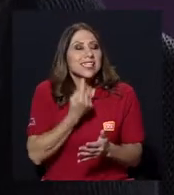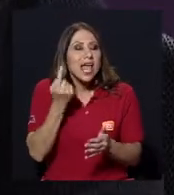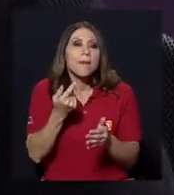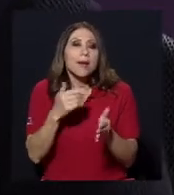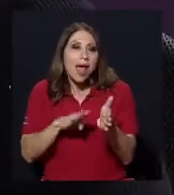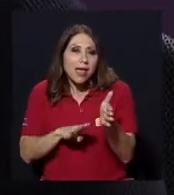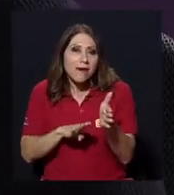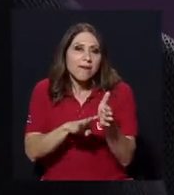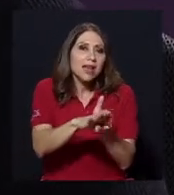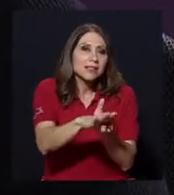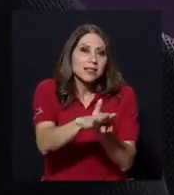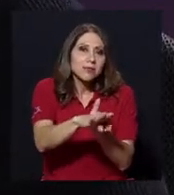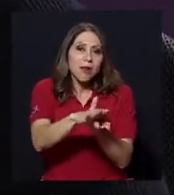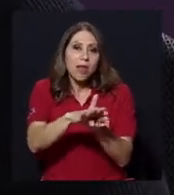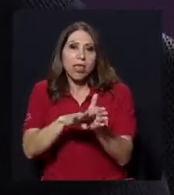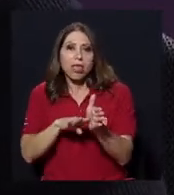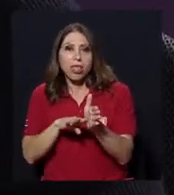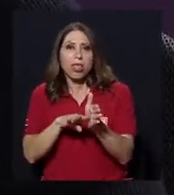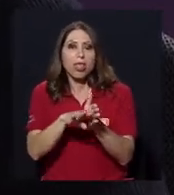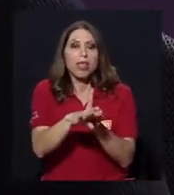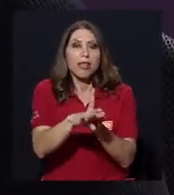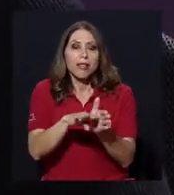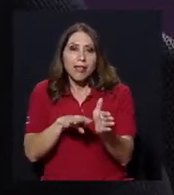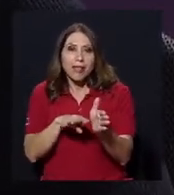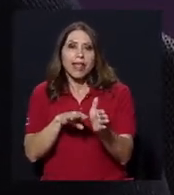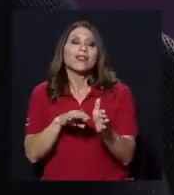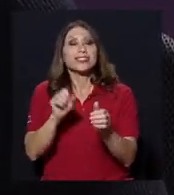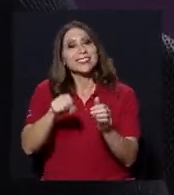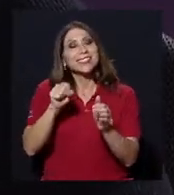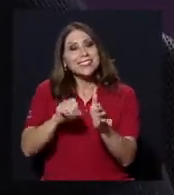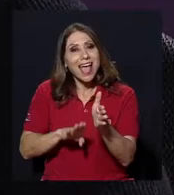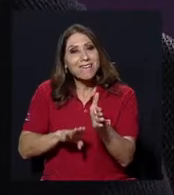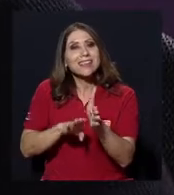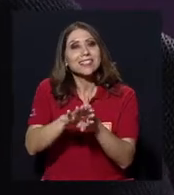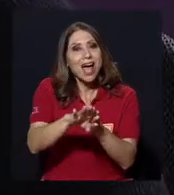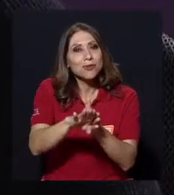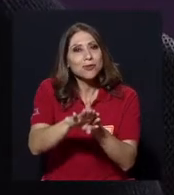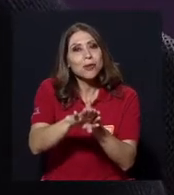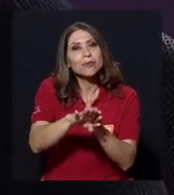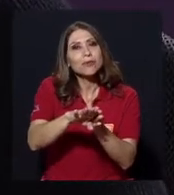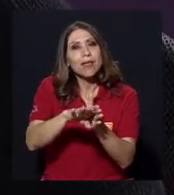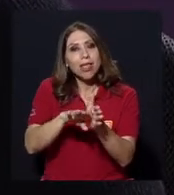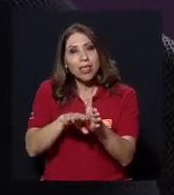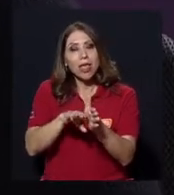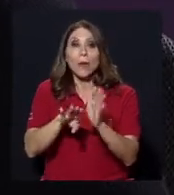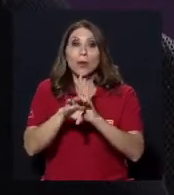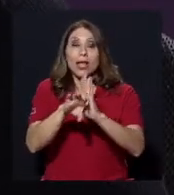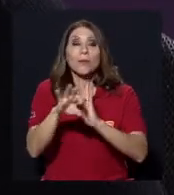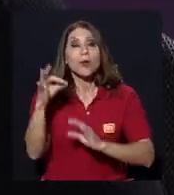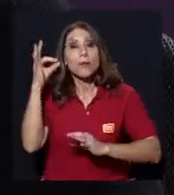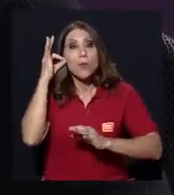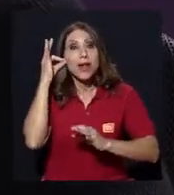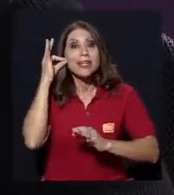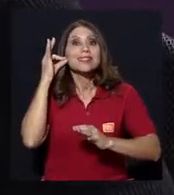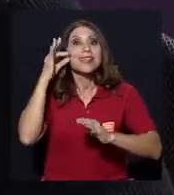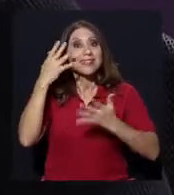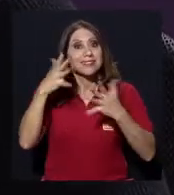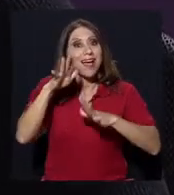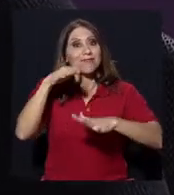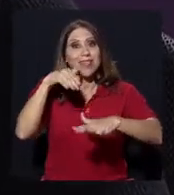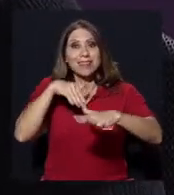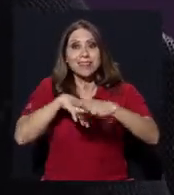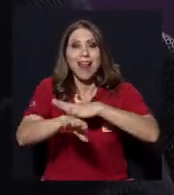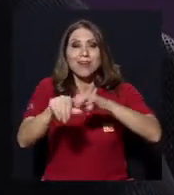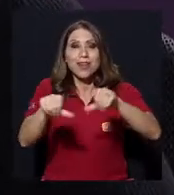avances, pero siempre hay retrocesos. Entonces, avanzamos, sí. Las mujeres entraron, por ejemplo, en el mundo del trabajo, pero ¿qué